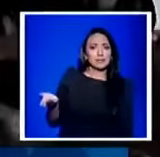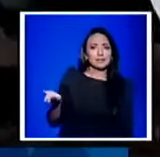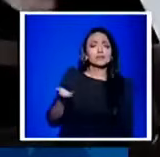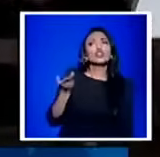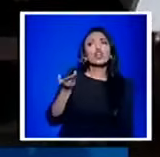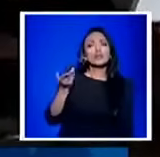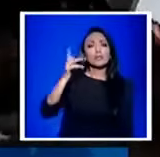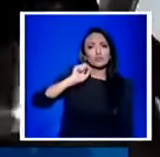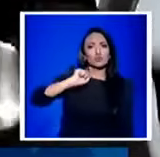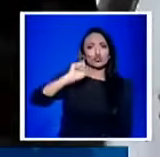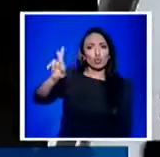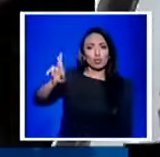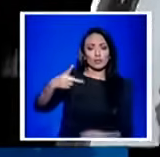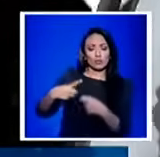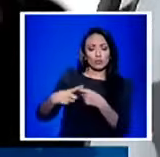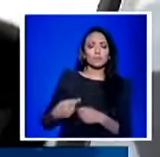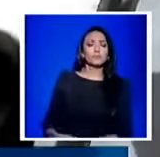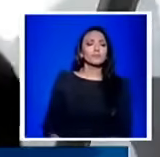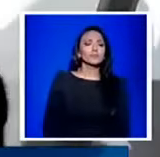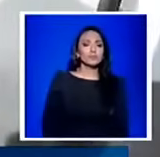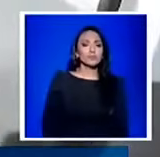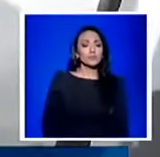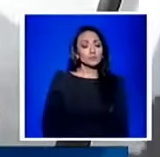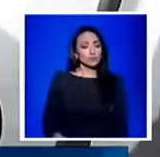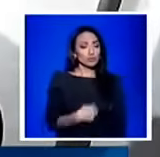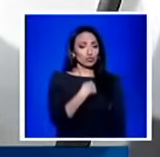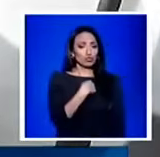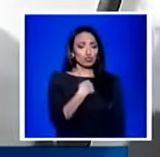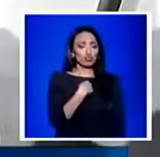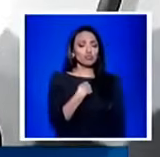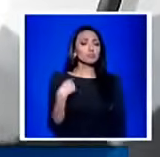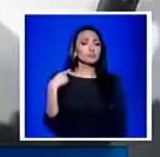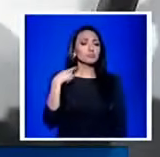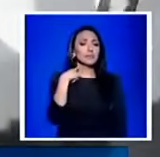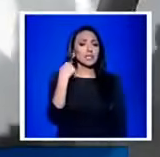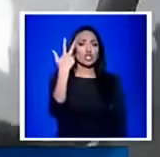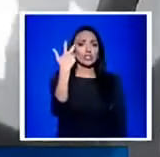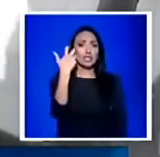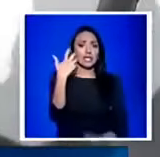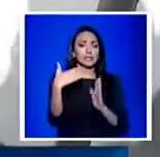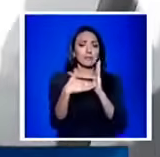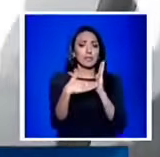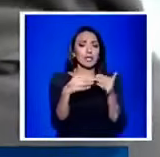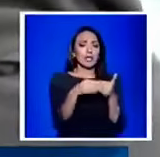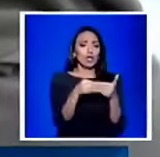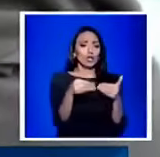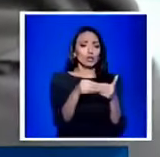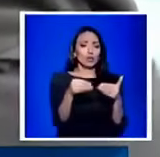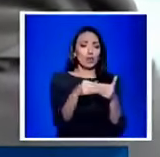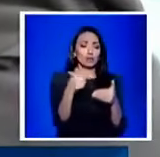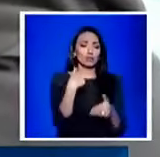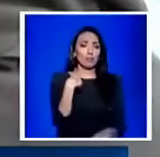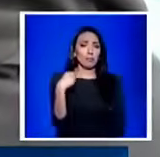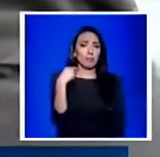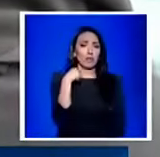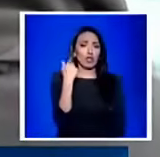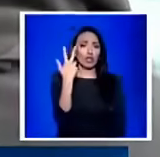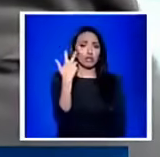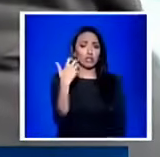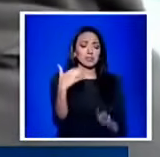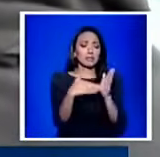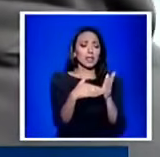de la Magdalena. $13,000 es lo que nos perjudican en esa heladería. Y sí nos dejan con un golpe duro, porque es